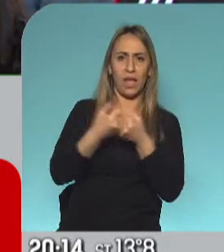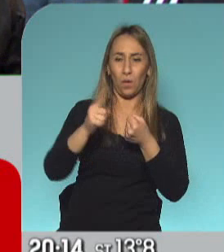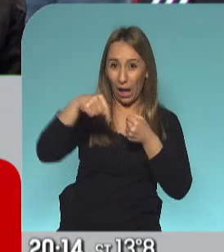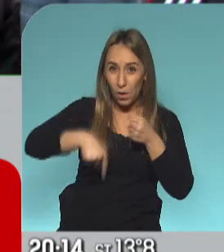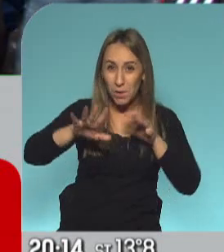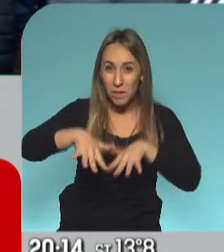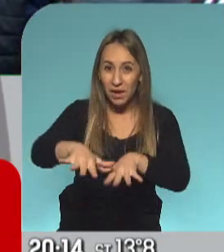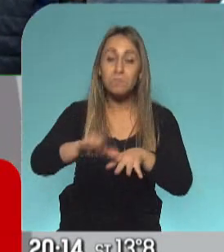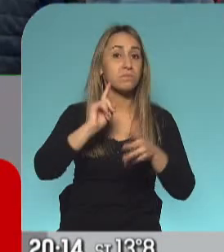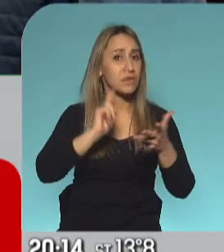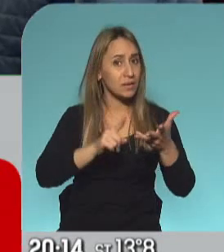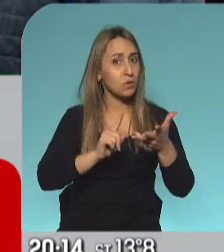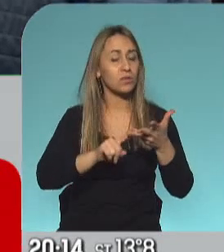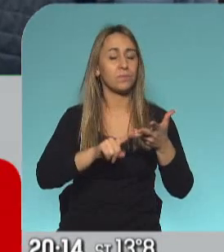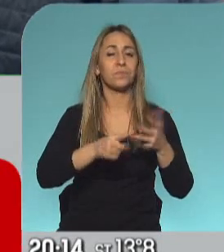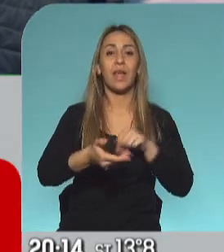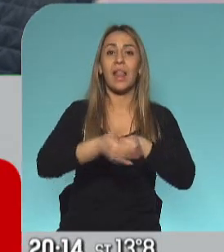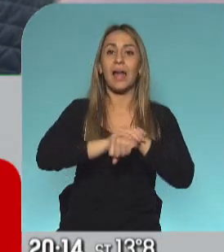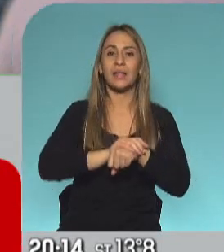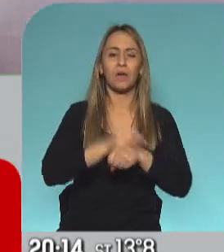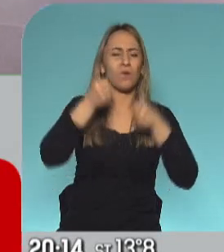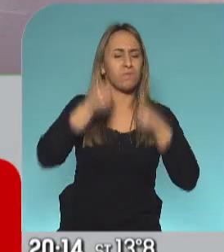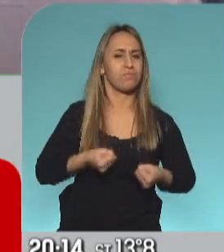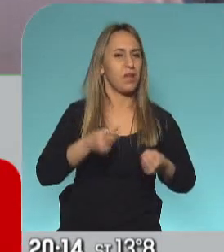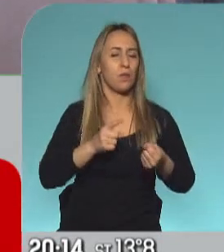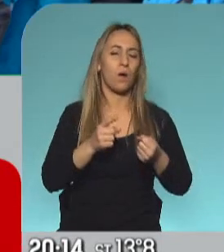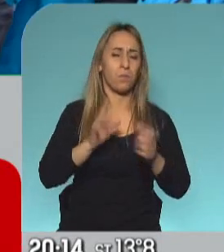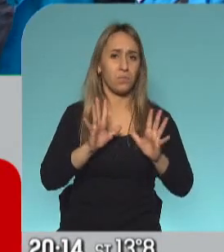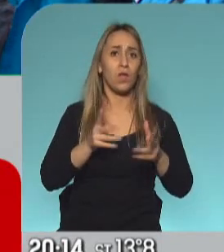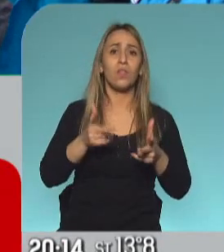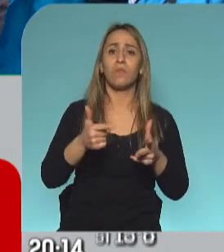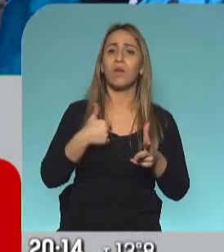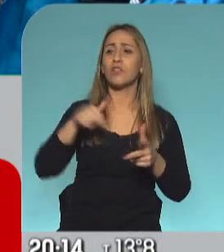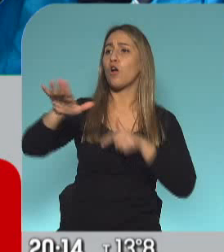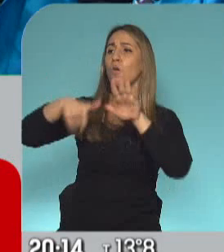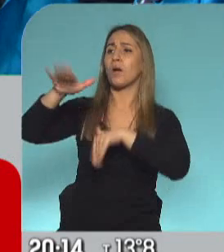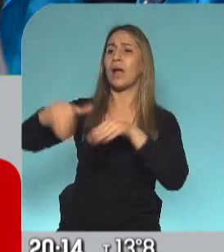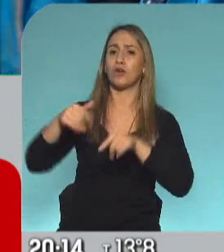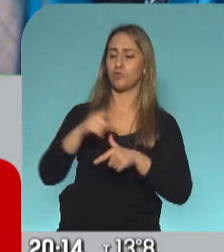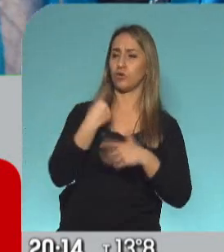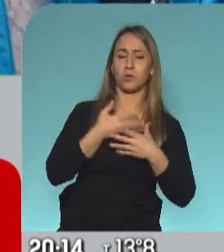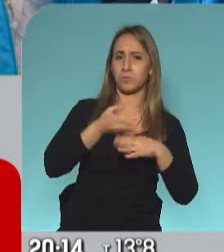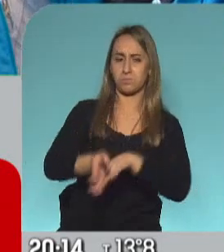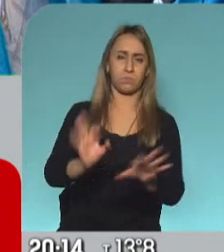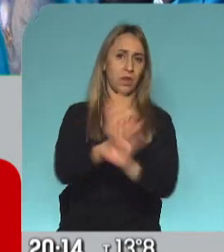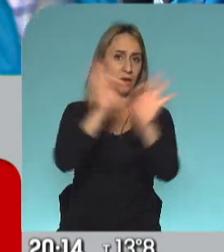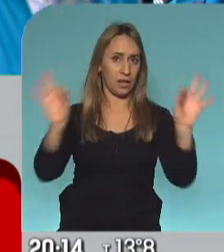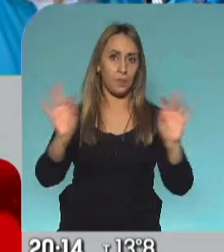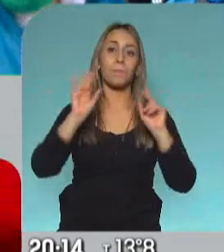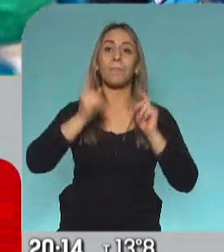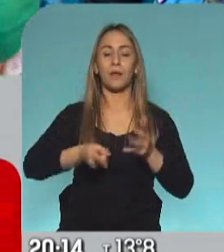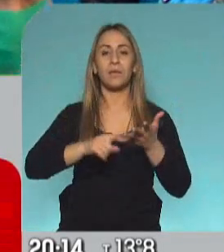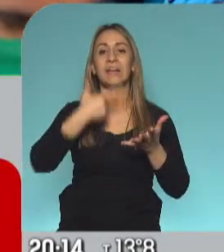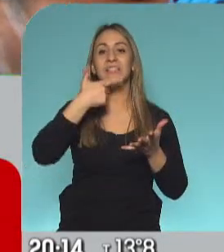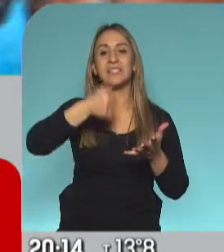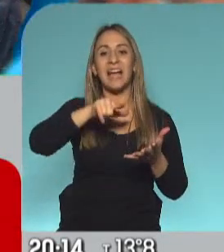propio Larreta, que con menos firmeza, pero dijo, esto no es una convocatoria institucional, nosotros no estamos yendo. Y Diego Santilli, que se puso un poco más